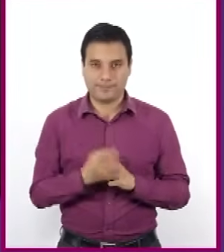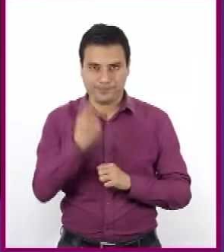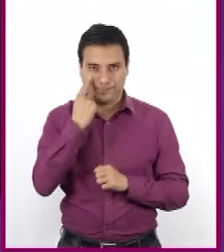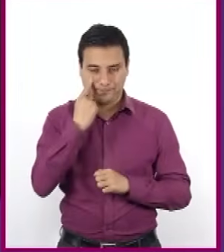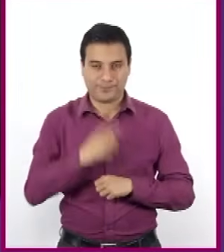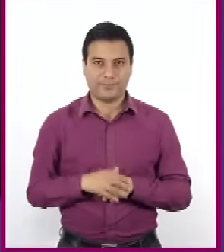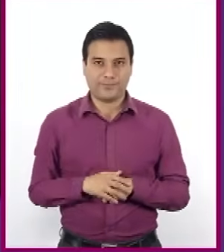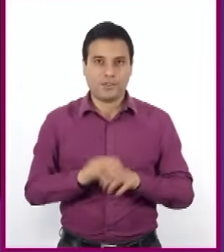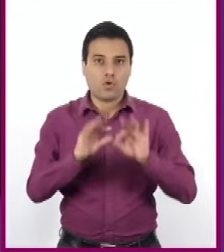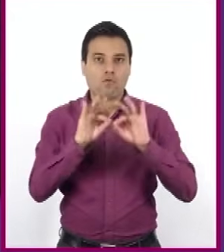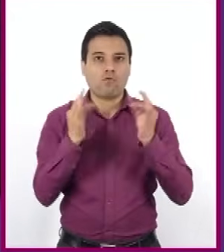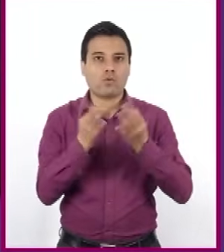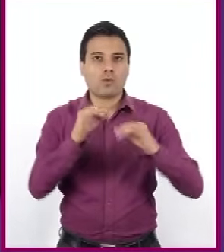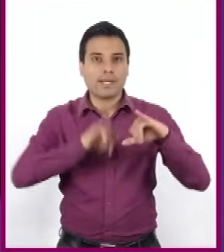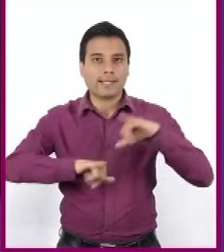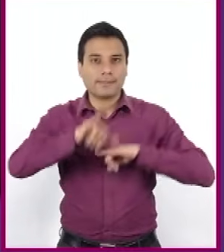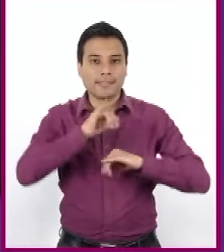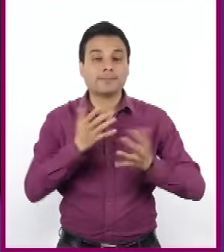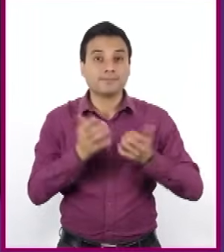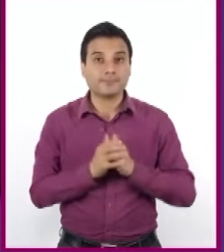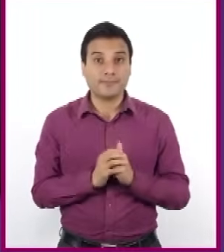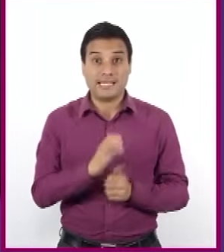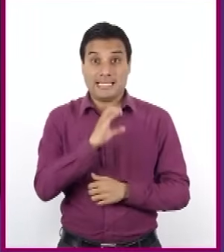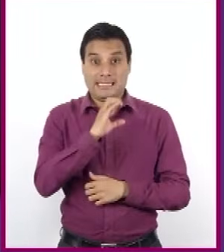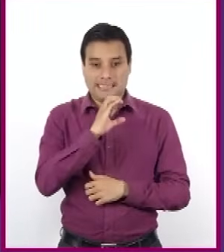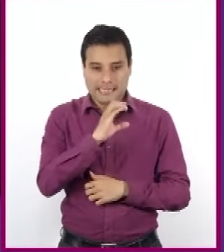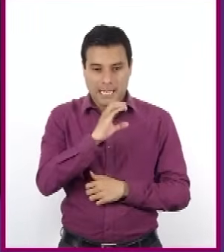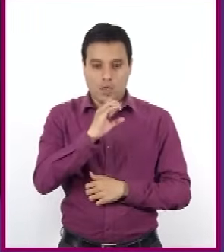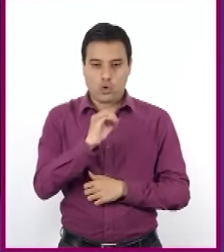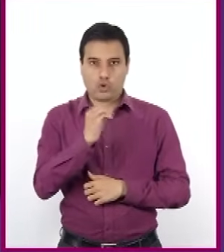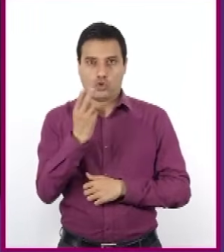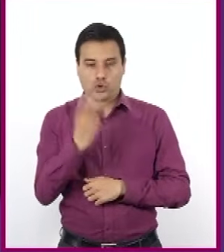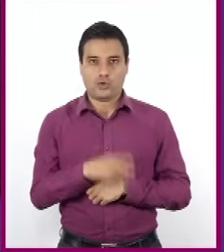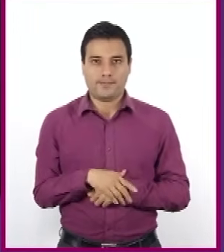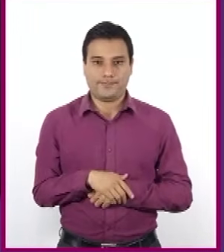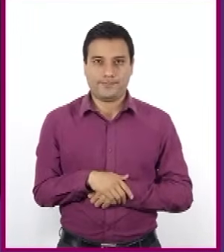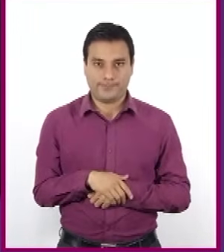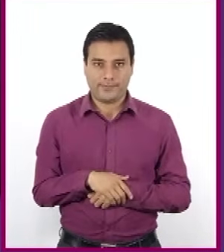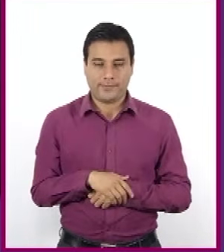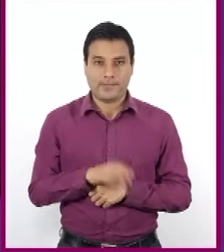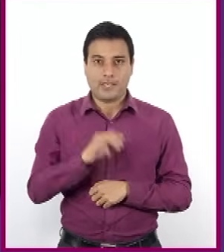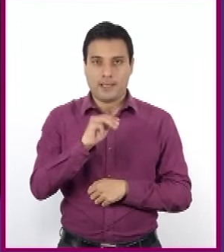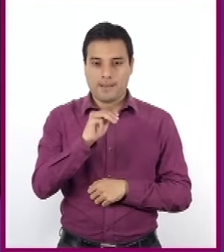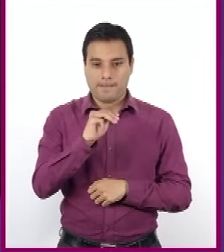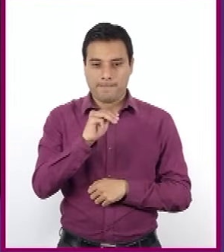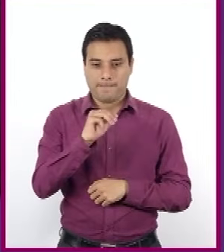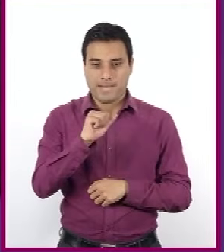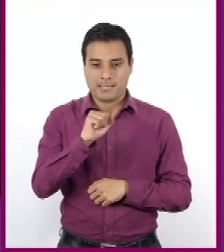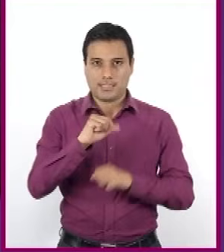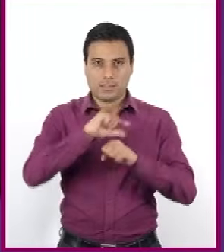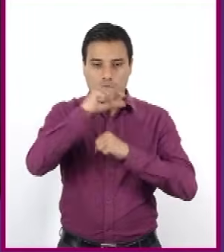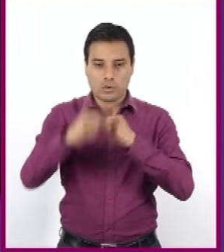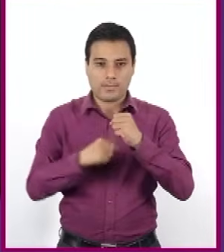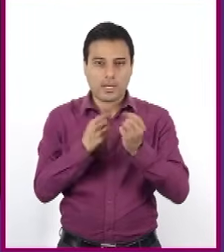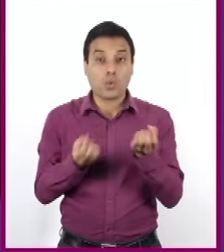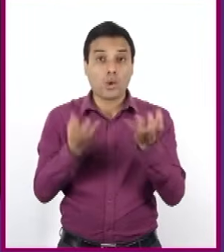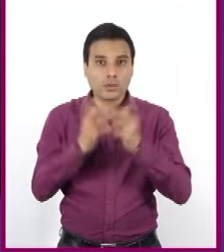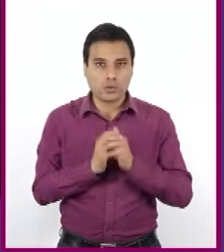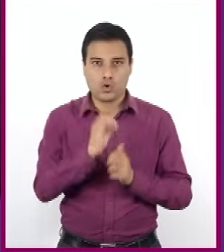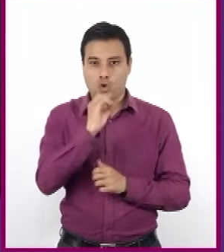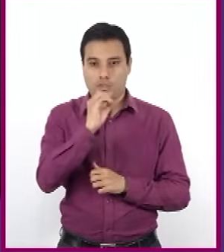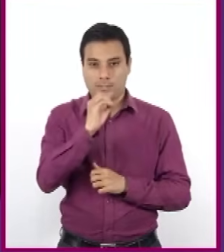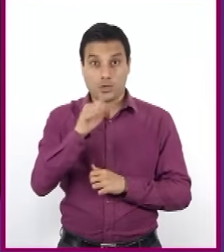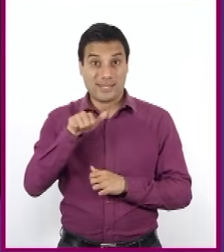necesitamos la fórmula química, que es CO2, y la masa atómica de cada uno de los elementos. Del oxígeno